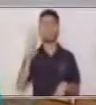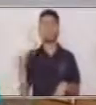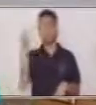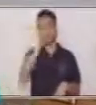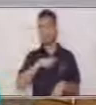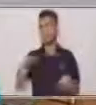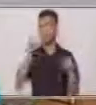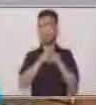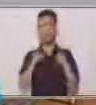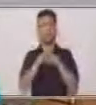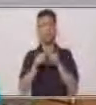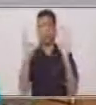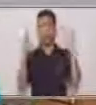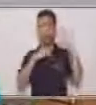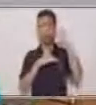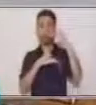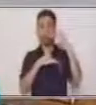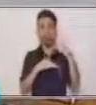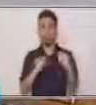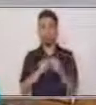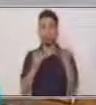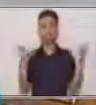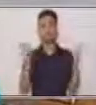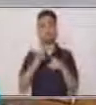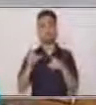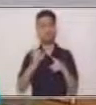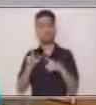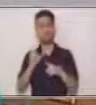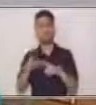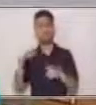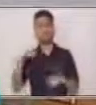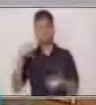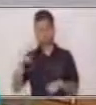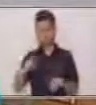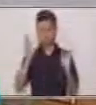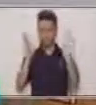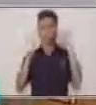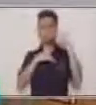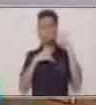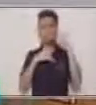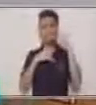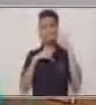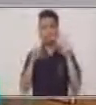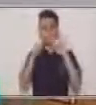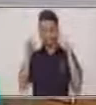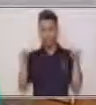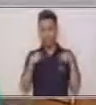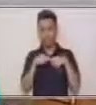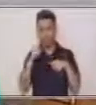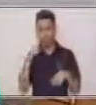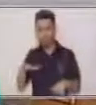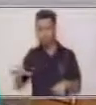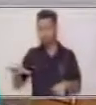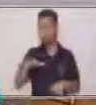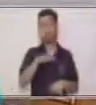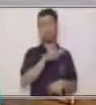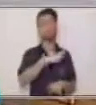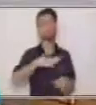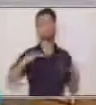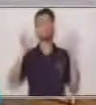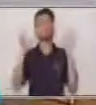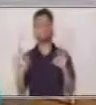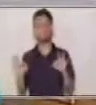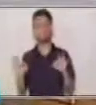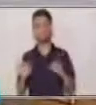todos Iguales. Hay muchas cosas que tienen un cuadrado. Mira alrededor y